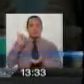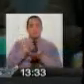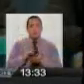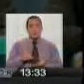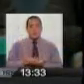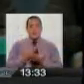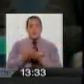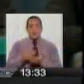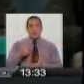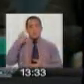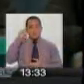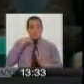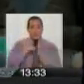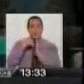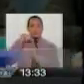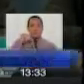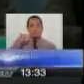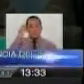la madurez política